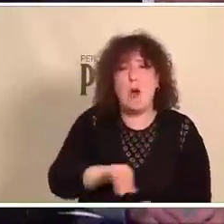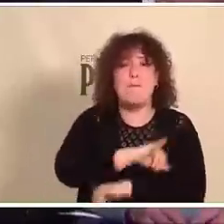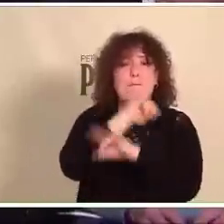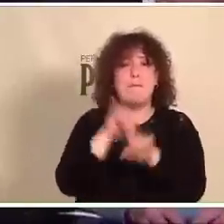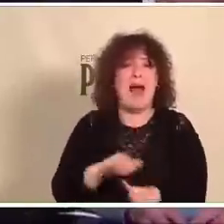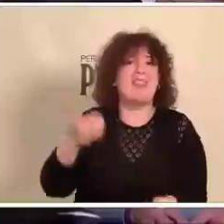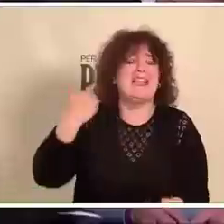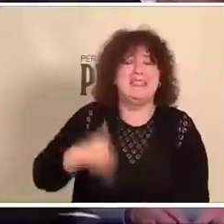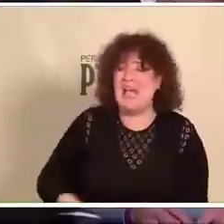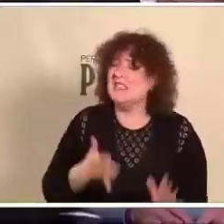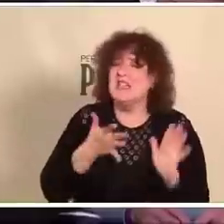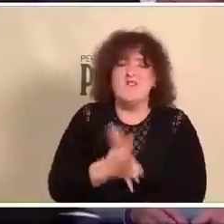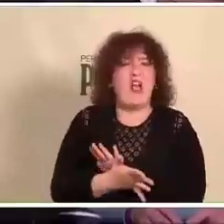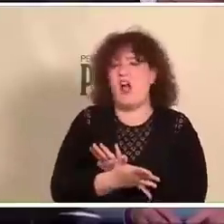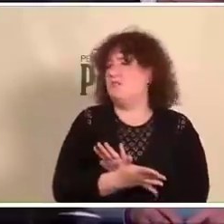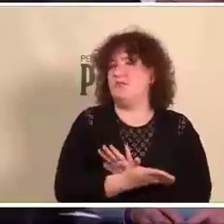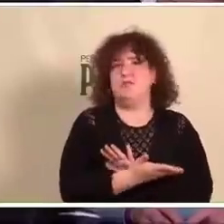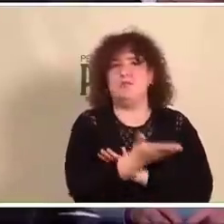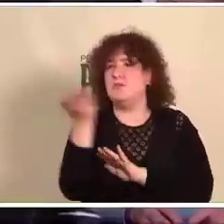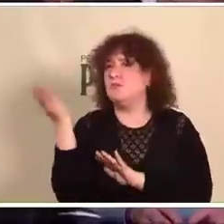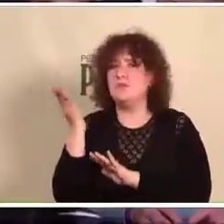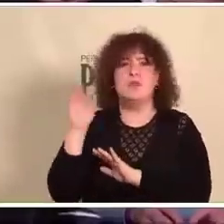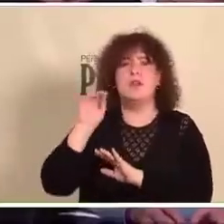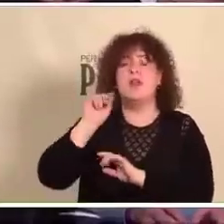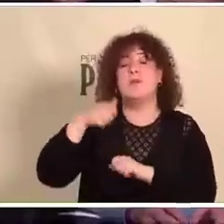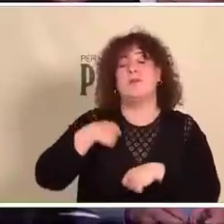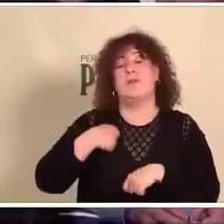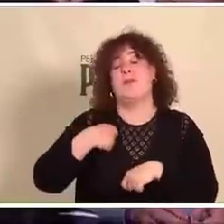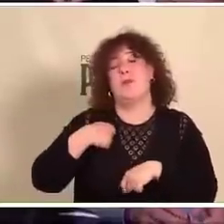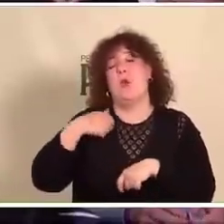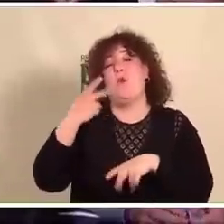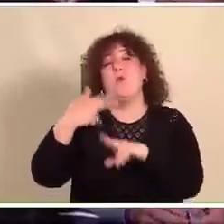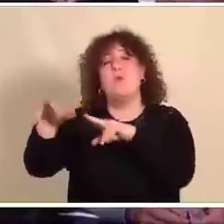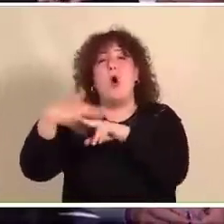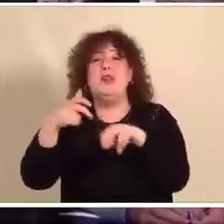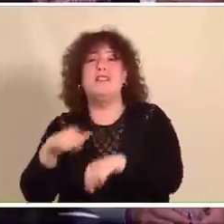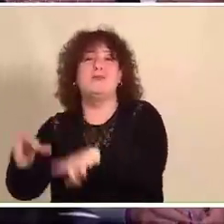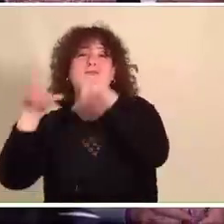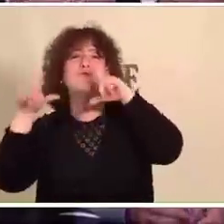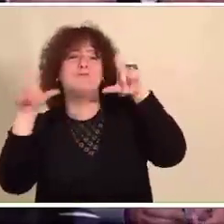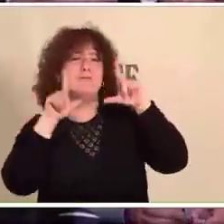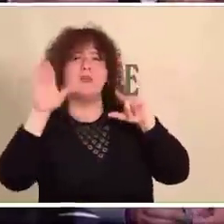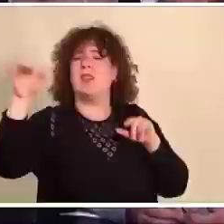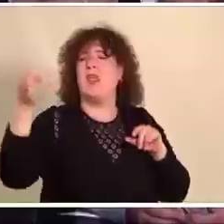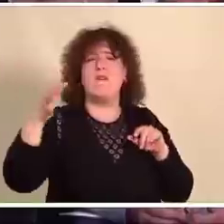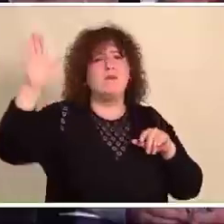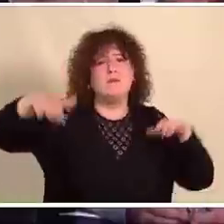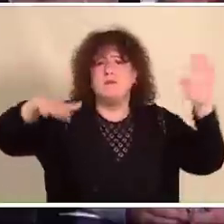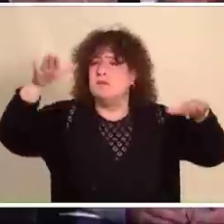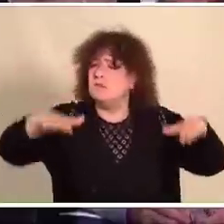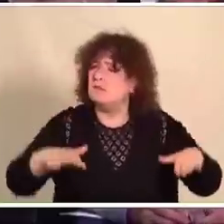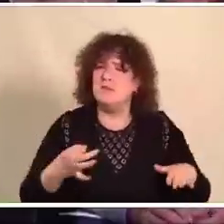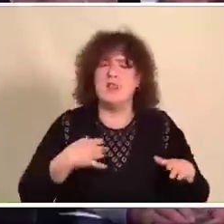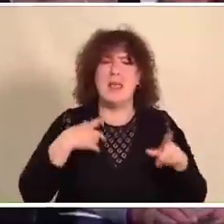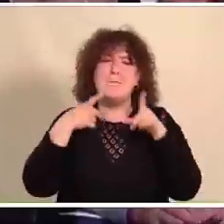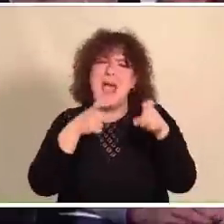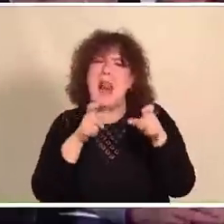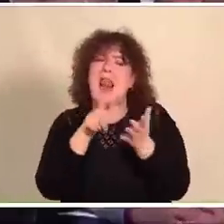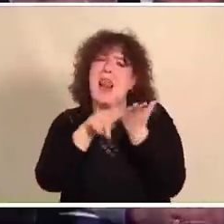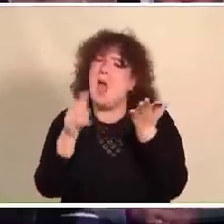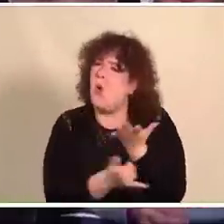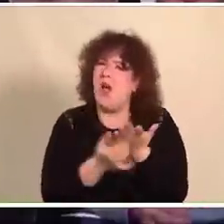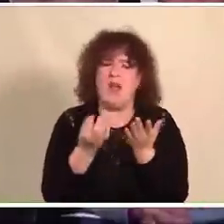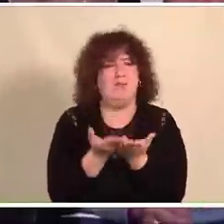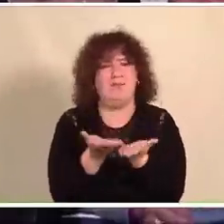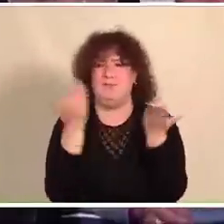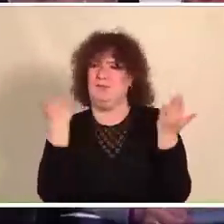también instar a todos los actores políticos a que bajen el tono a que utilicen un lenguaje no bélico a que